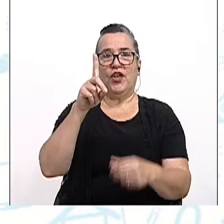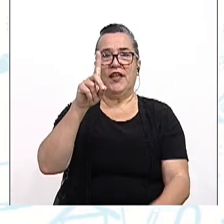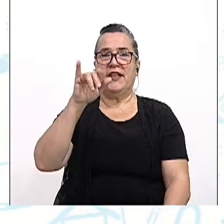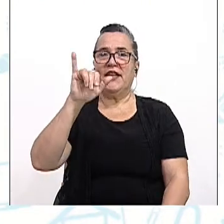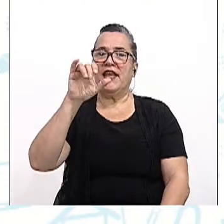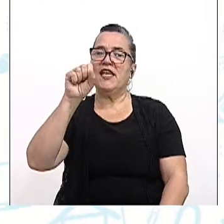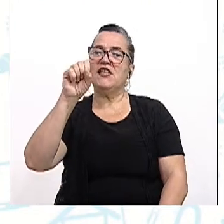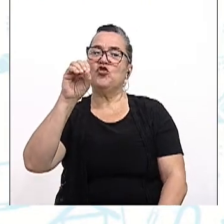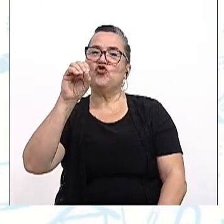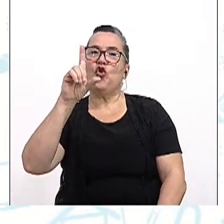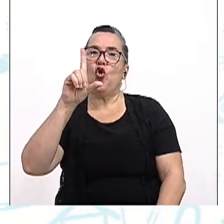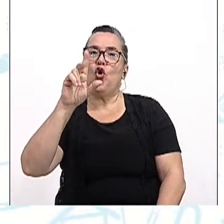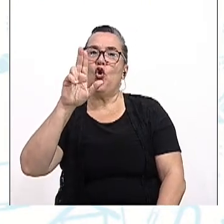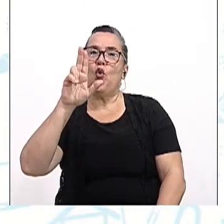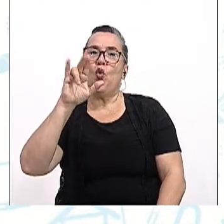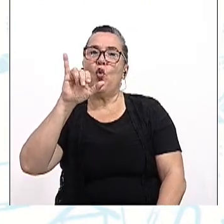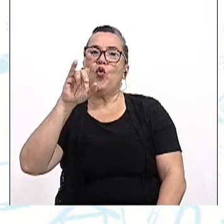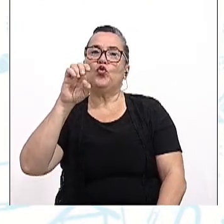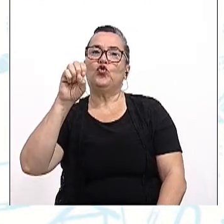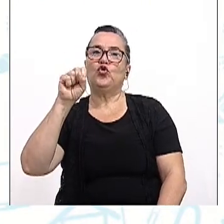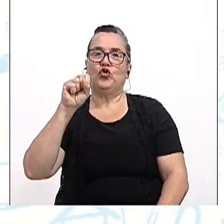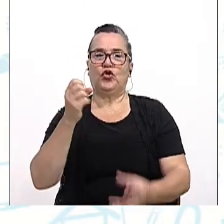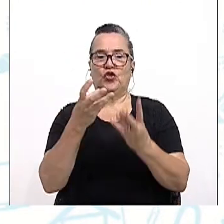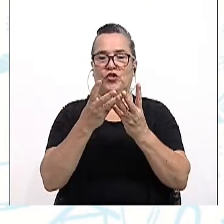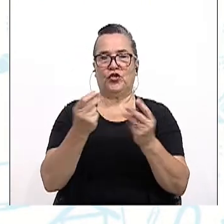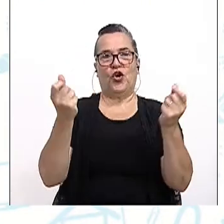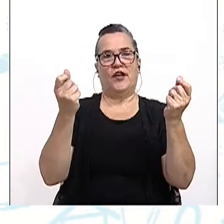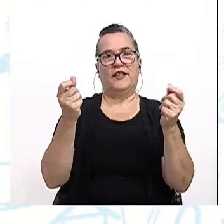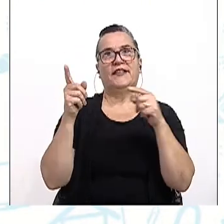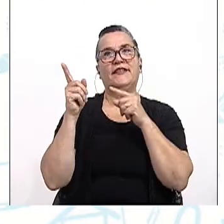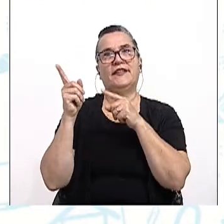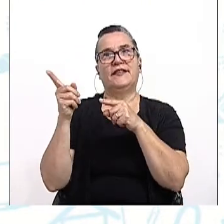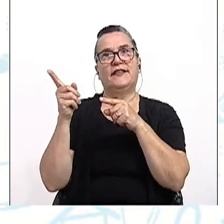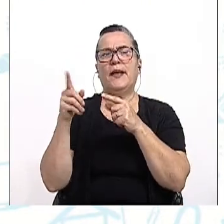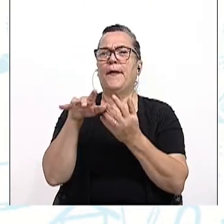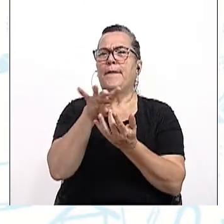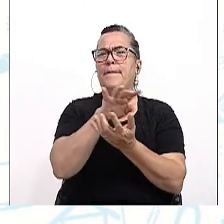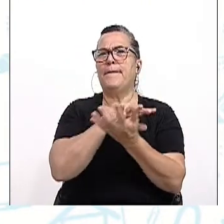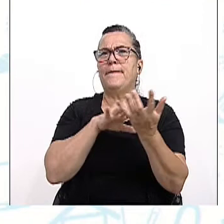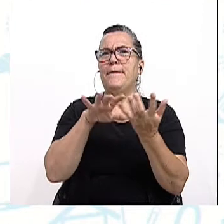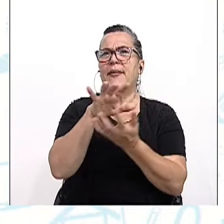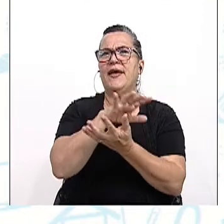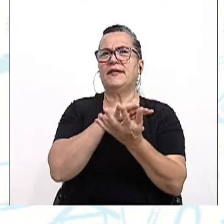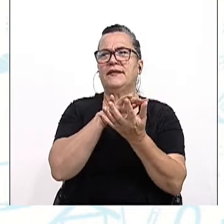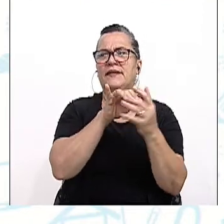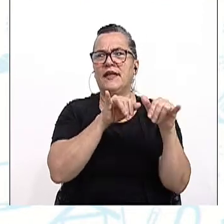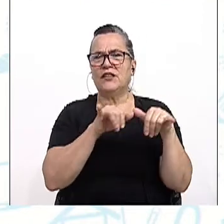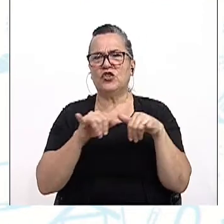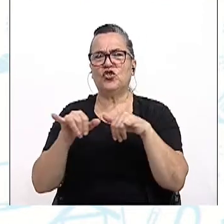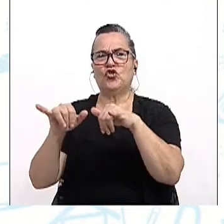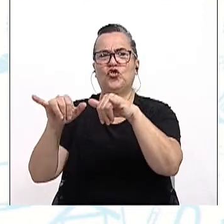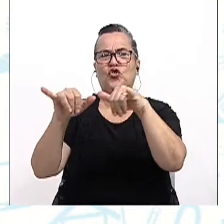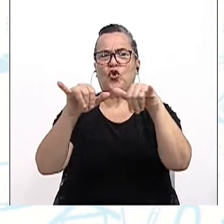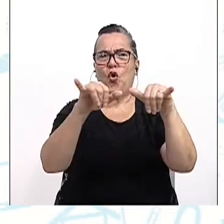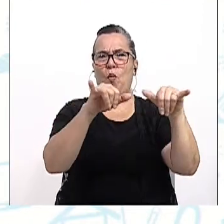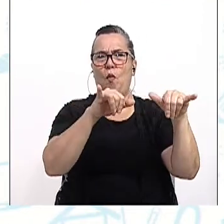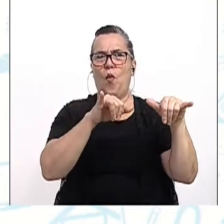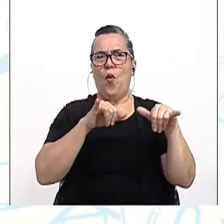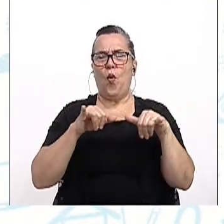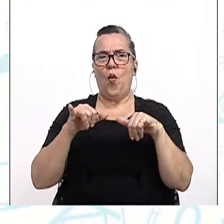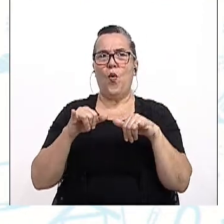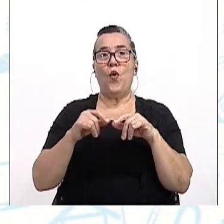pantalla otro tipo de mezclas, pero en realidad se trata de mezclas homogéneas, también